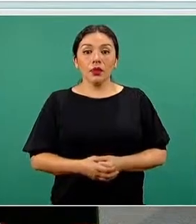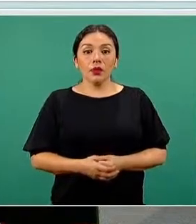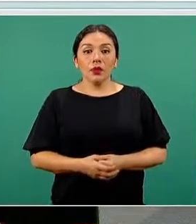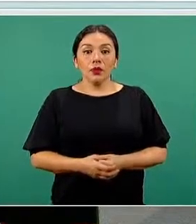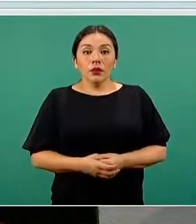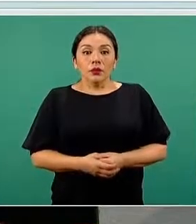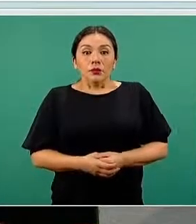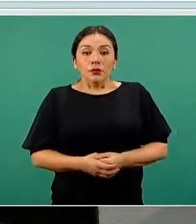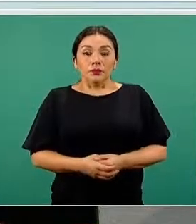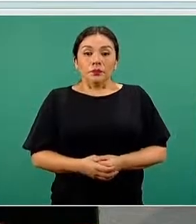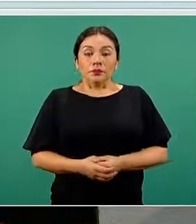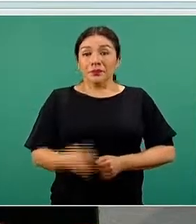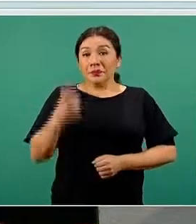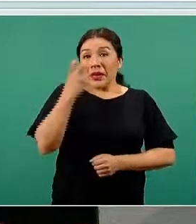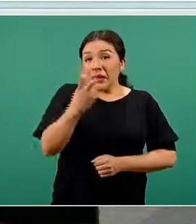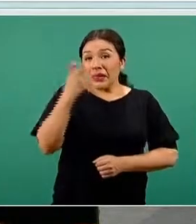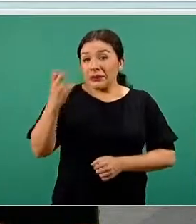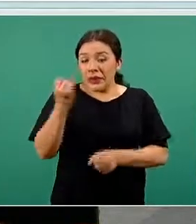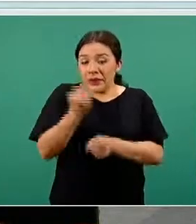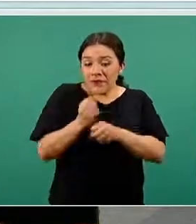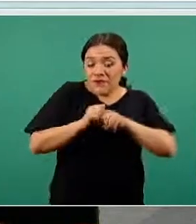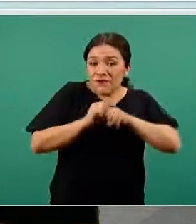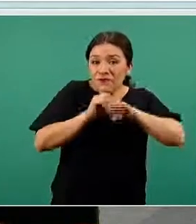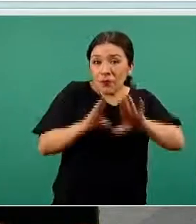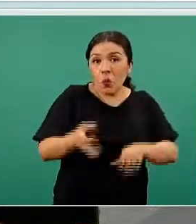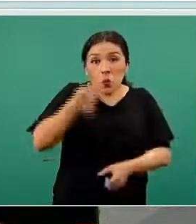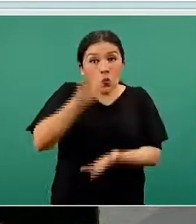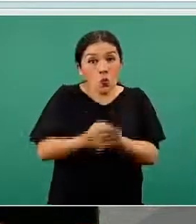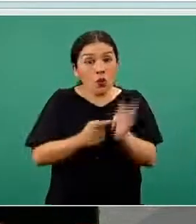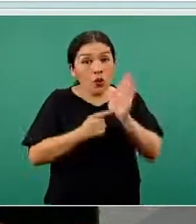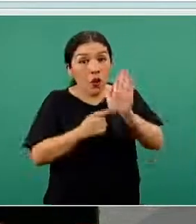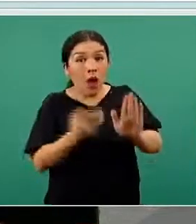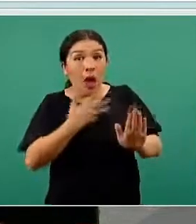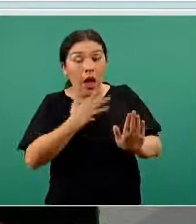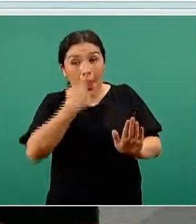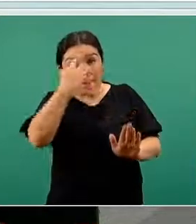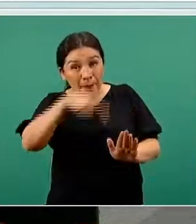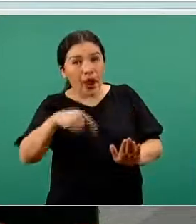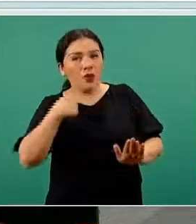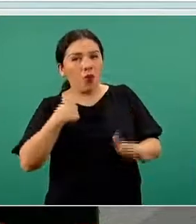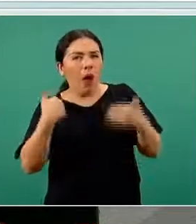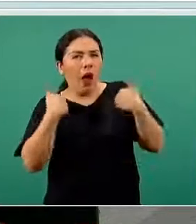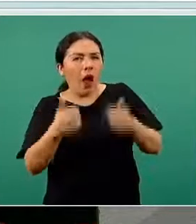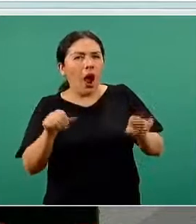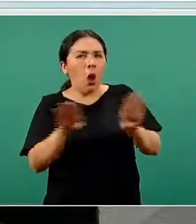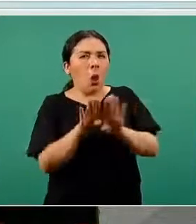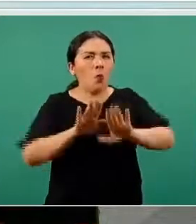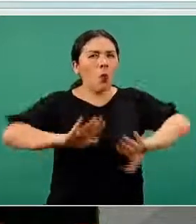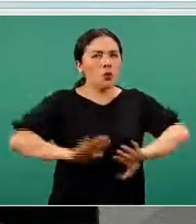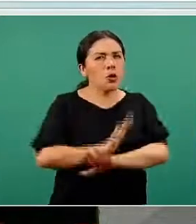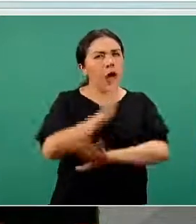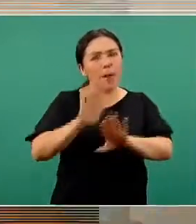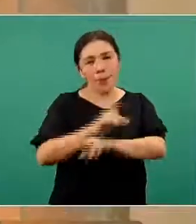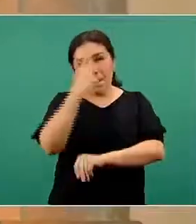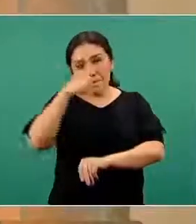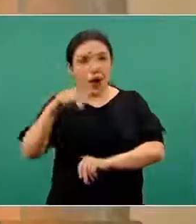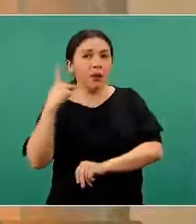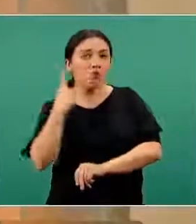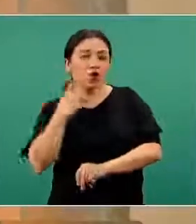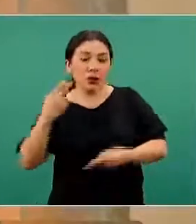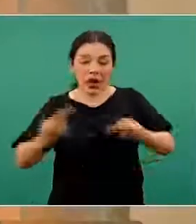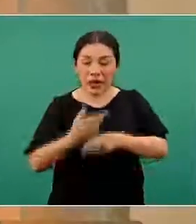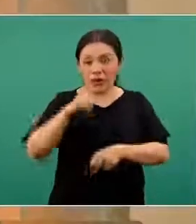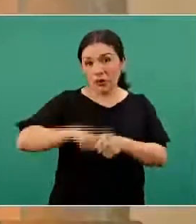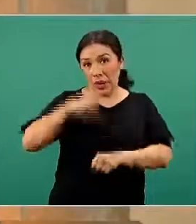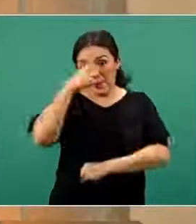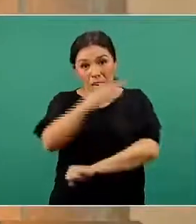No solamente estos datos epidemiológicos son los que llevan a esta modificación en la política nacional de